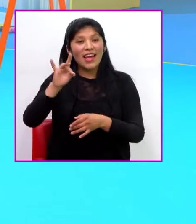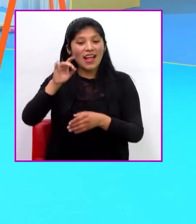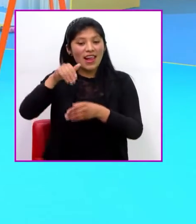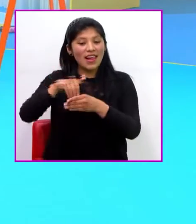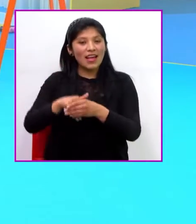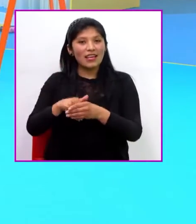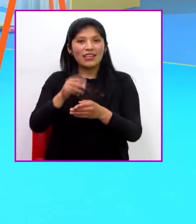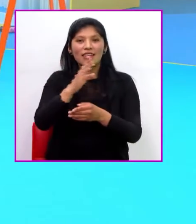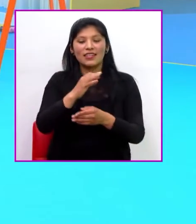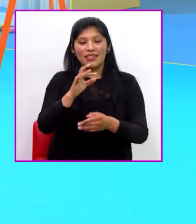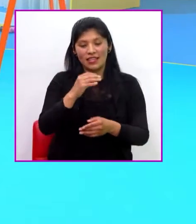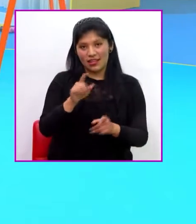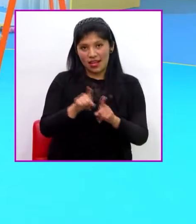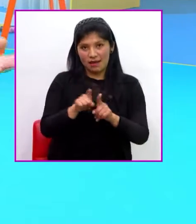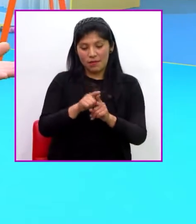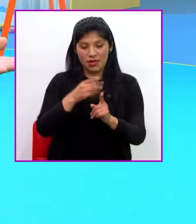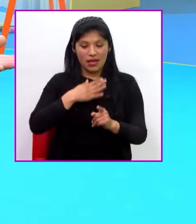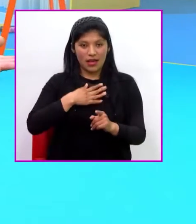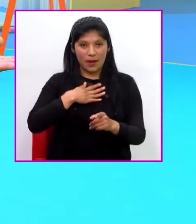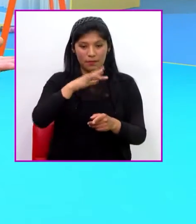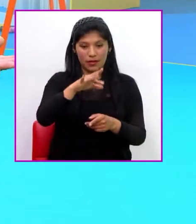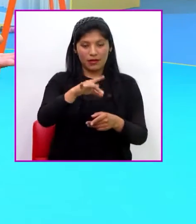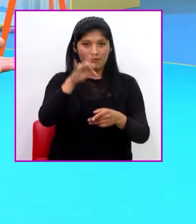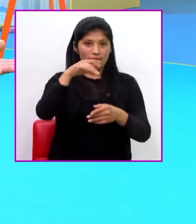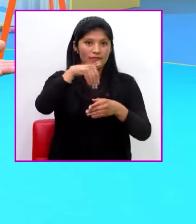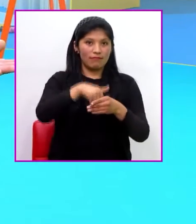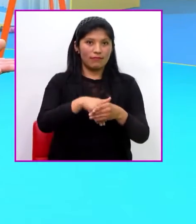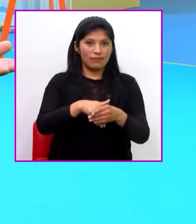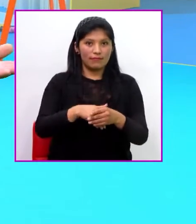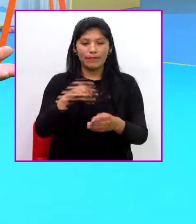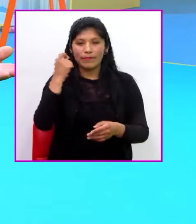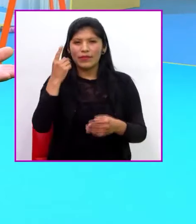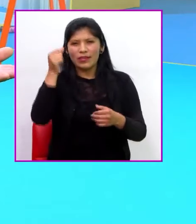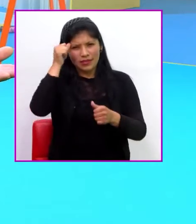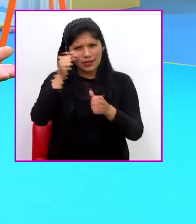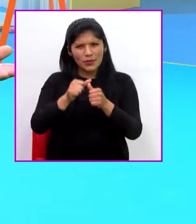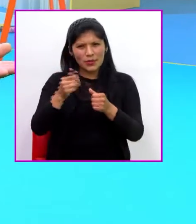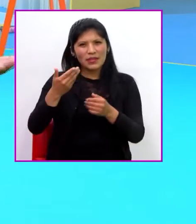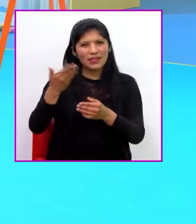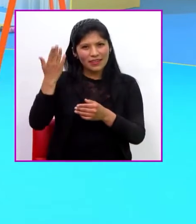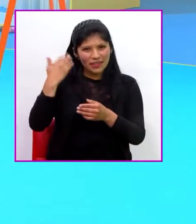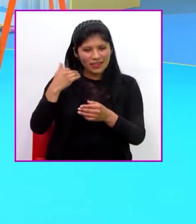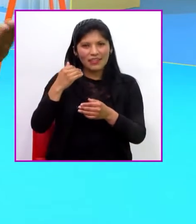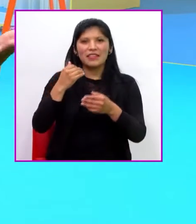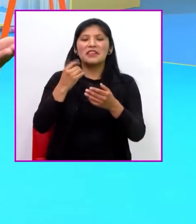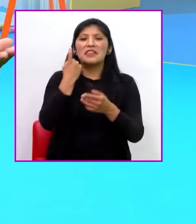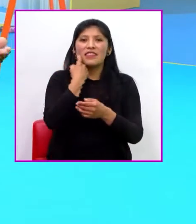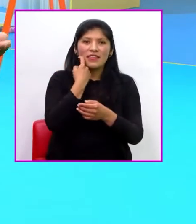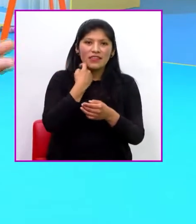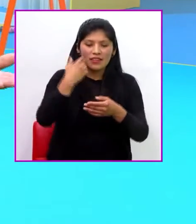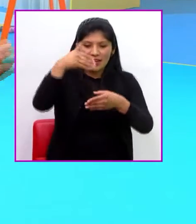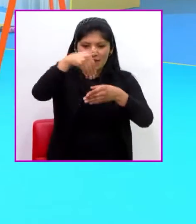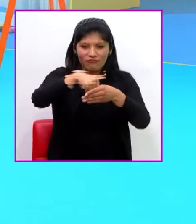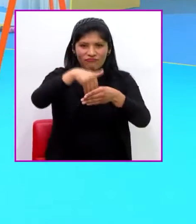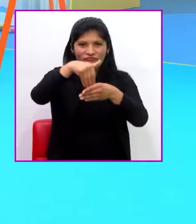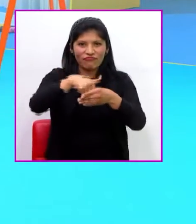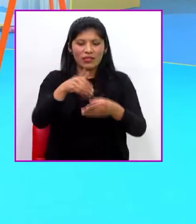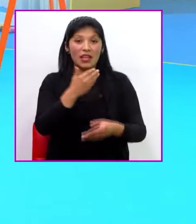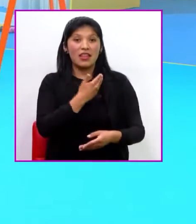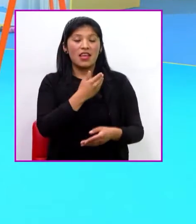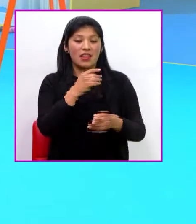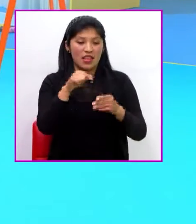y ser elegido. Recuerda que ha pasado recién las elecciones, donde se han elegido